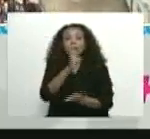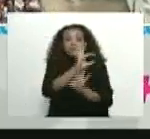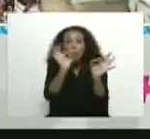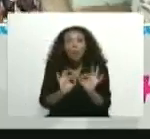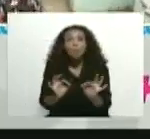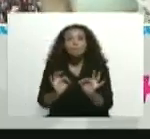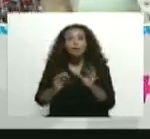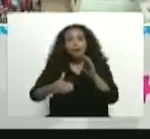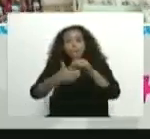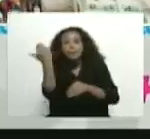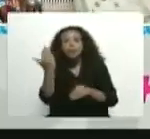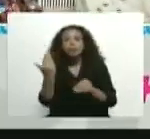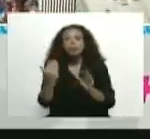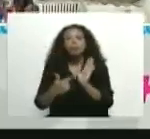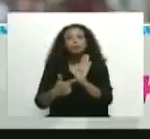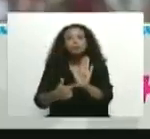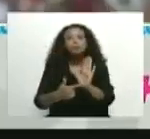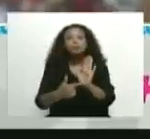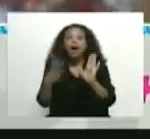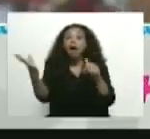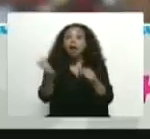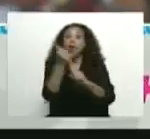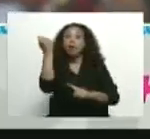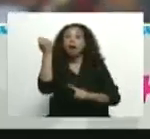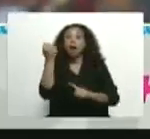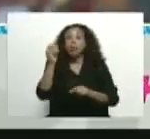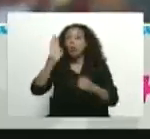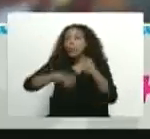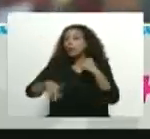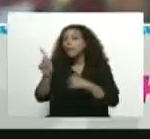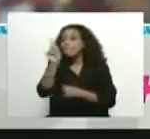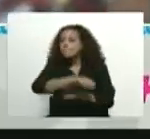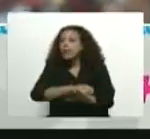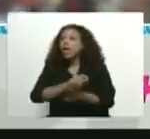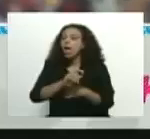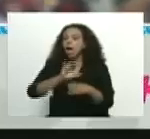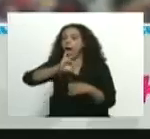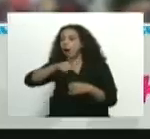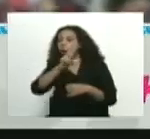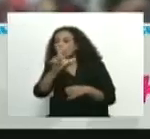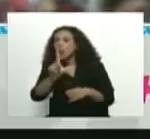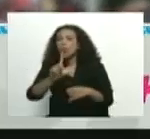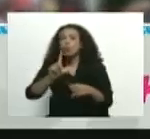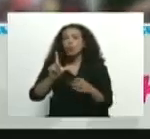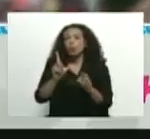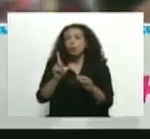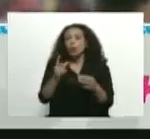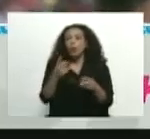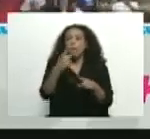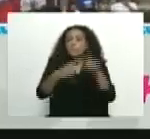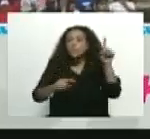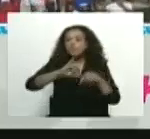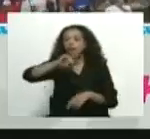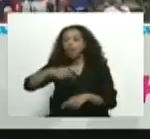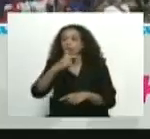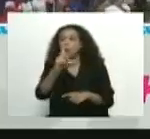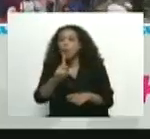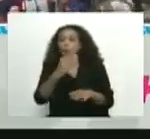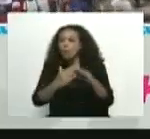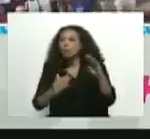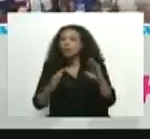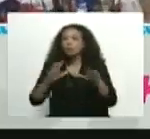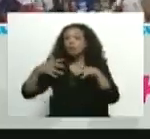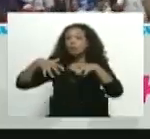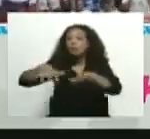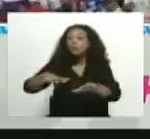nuevos métodos y ha logrado en este último mes, mes y medio que usted ha orientado a acelerar la lucha popular de